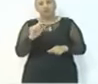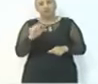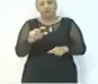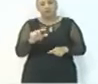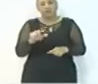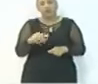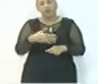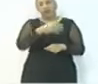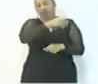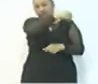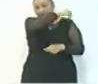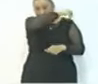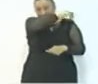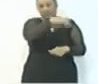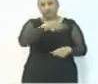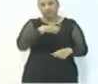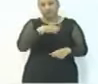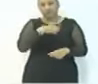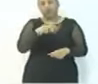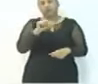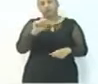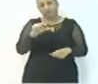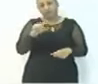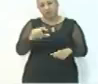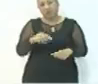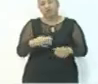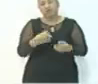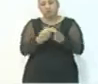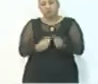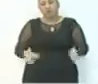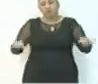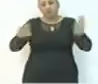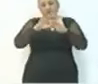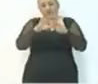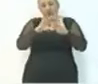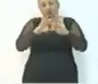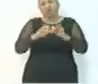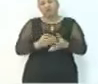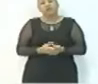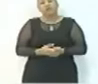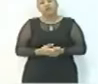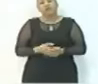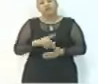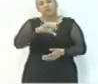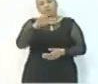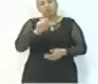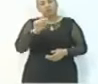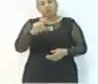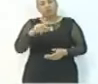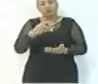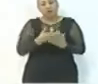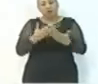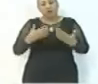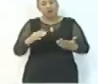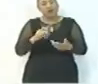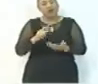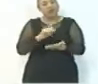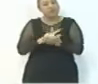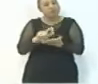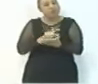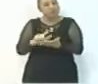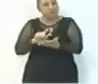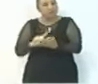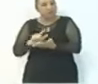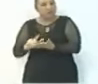al estornudar o toser, cubrirse la boca y la nariz con el codo flexionado y también es importante mantener una limpieza